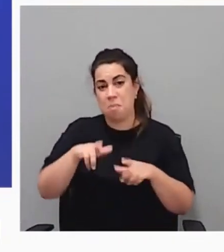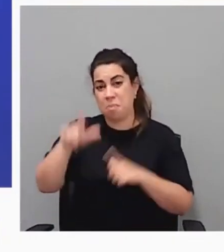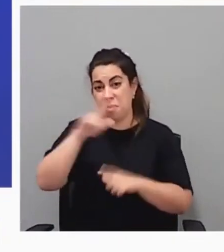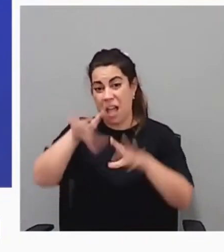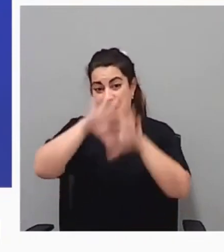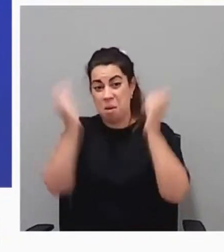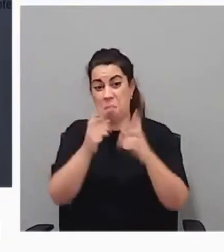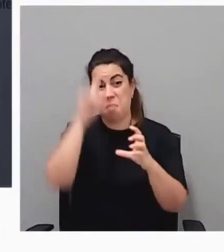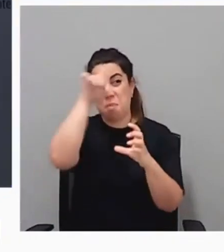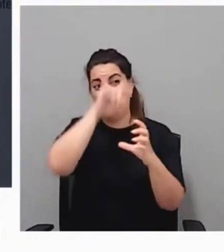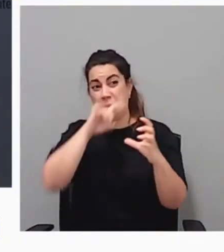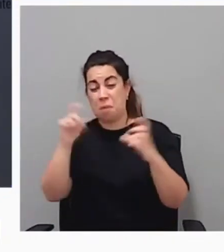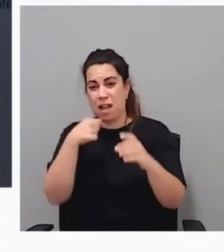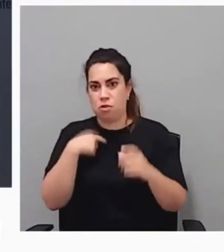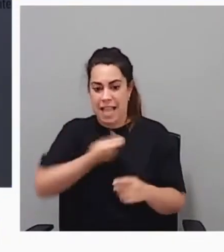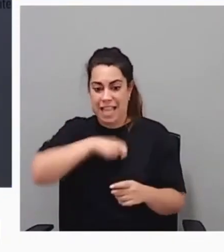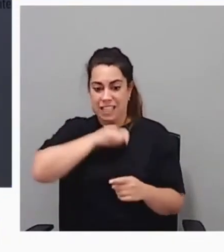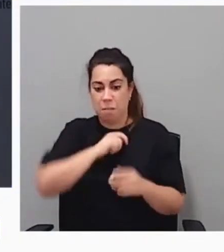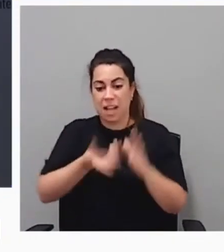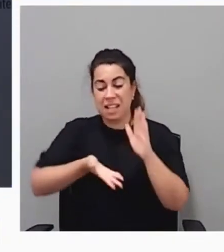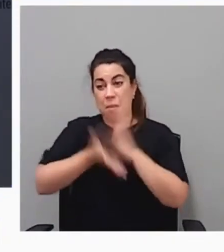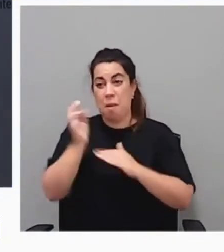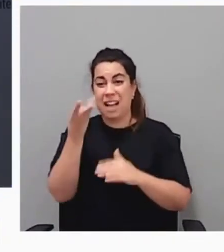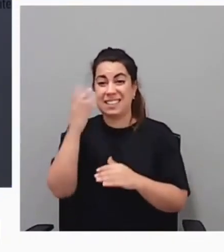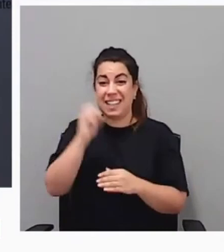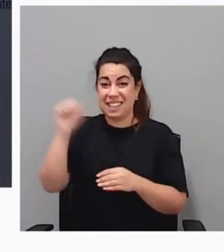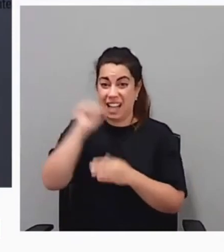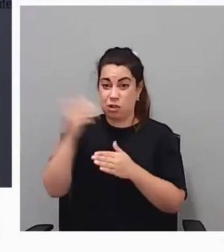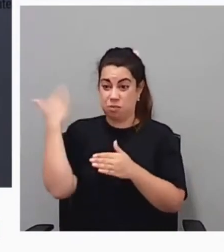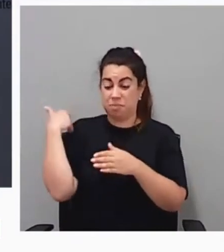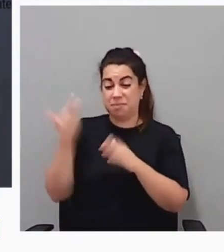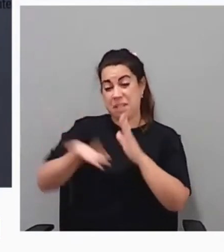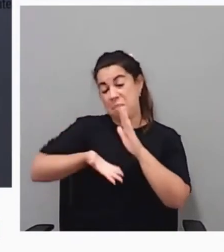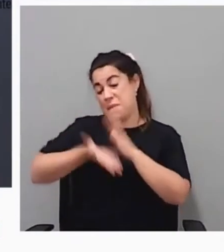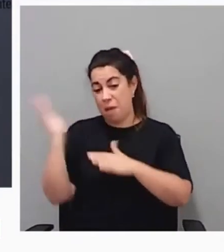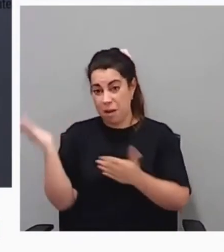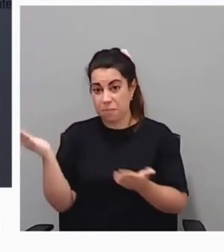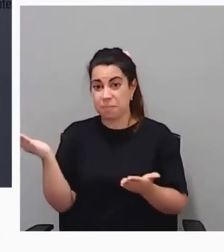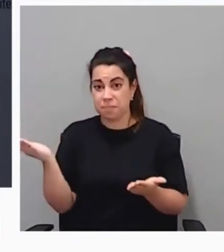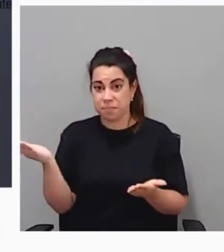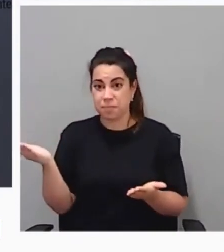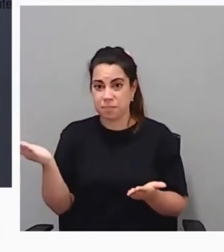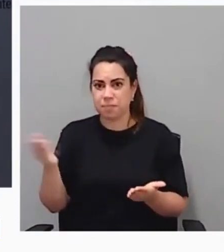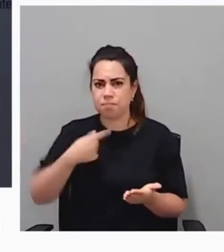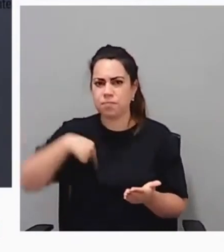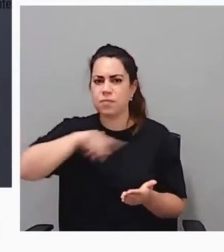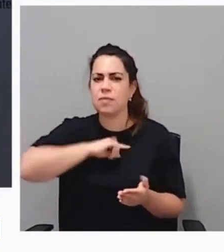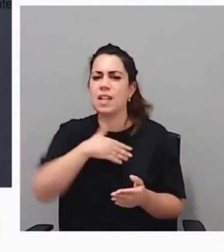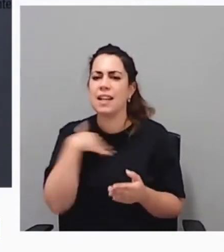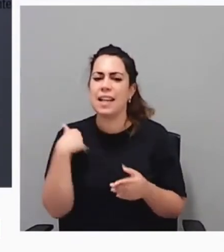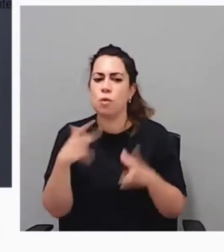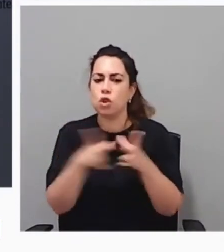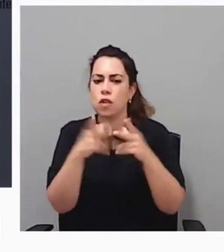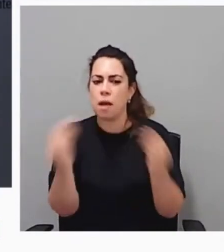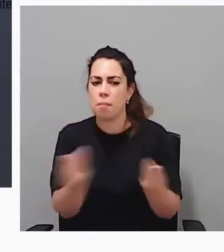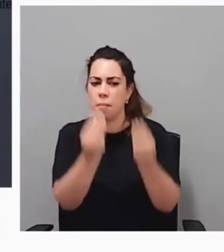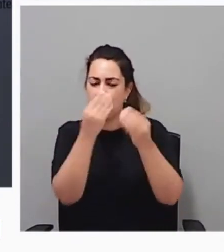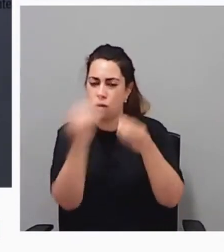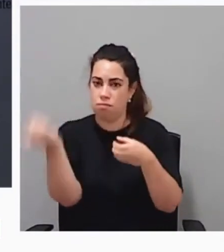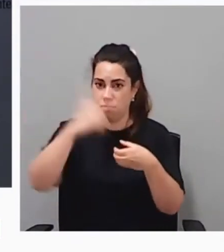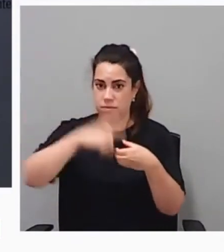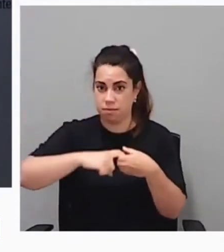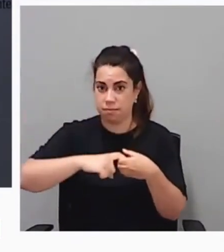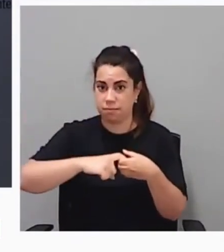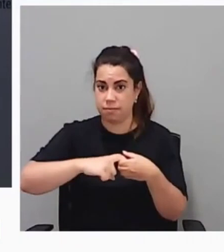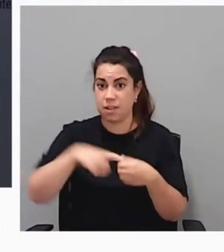hace 30 años. Y no demasiados buenos sueldos, porque queremos contribuir a la mejora social. Pero la mayoría de